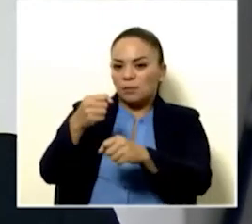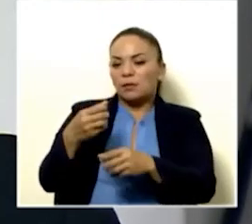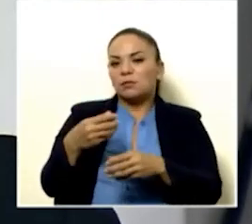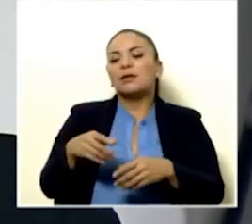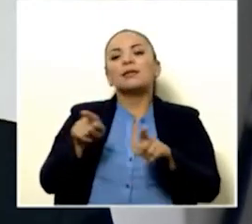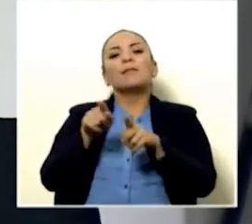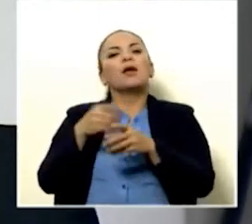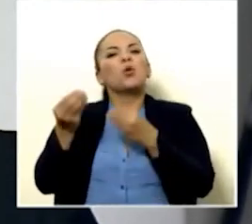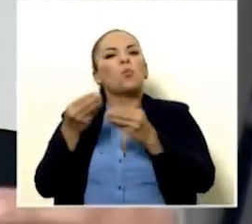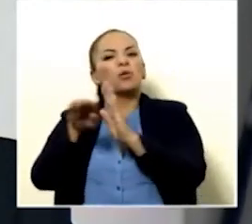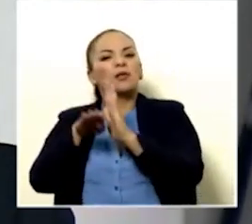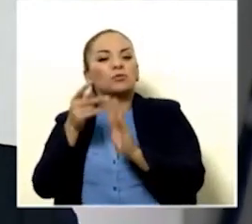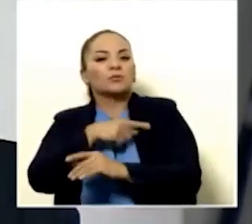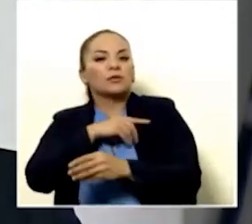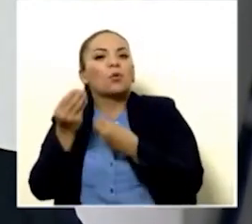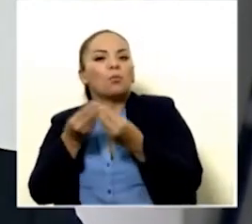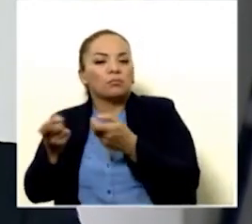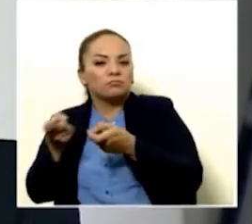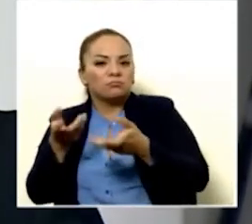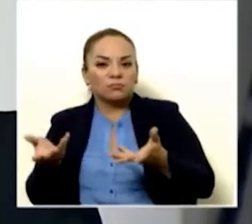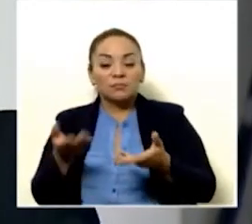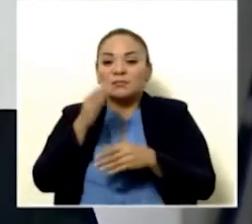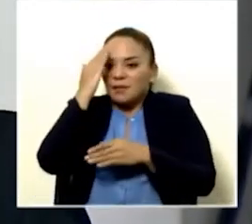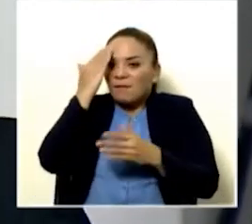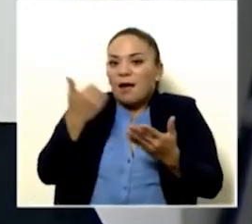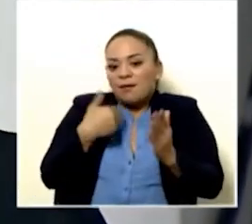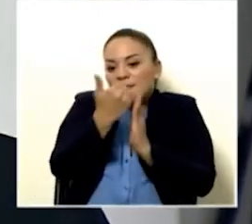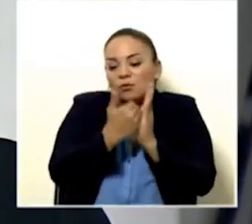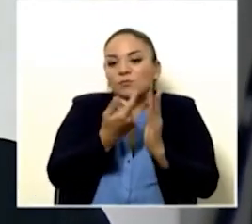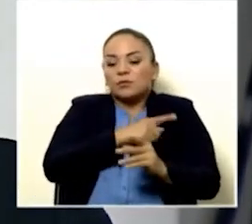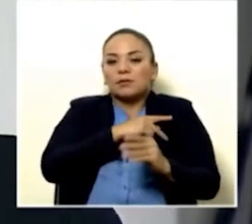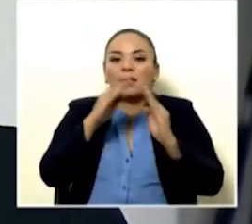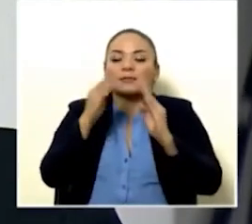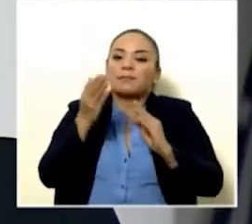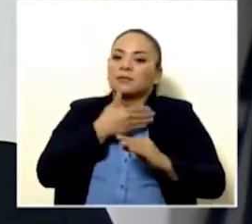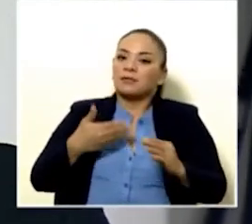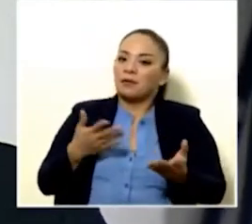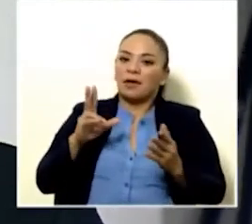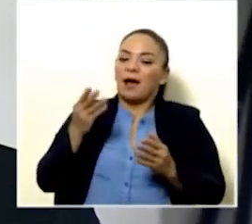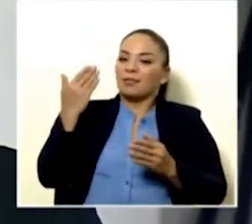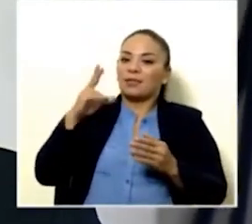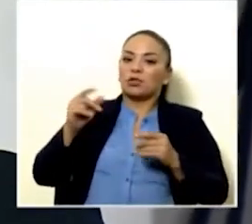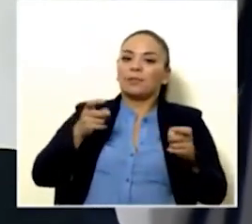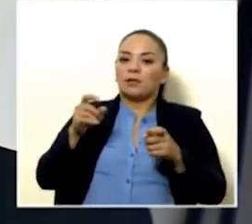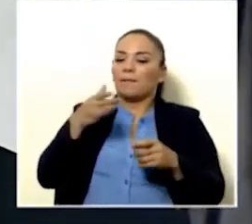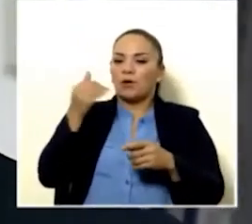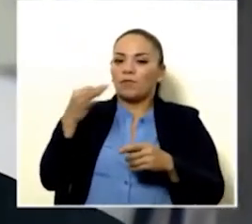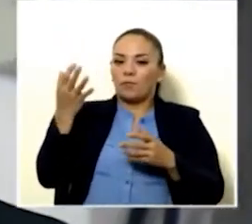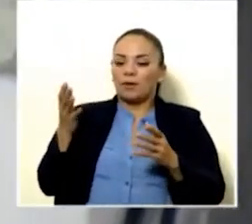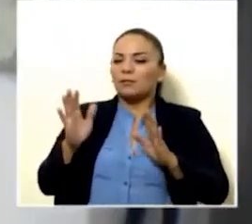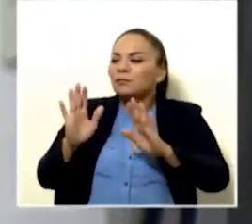dar el manejo de los datos personales, sabiendo que hay antecedentes de datos personales en Casa Presidencial que no fueron manejados de la mejor forma.